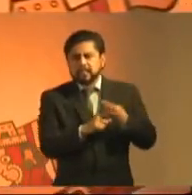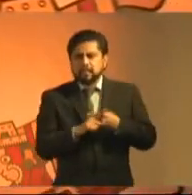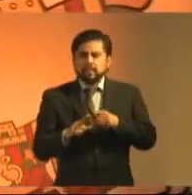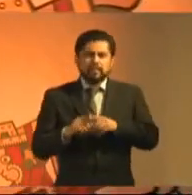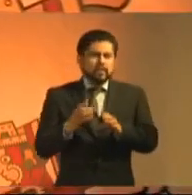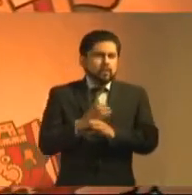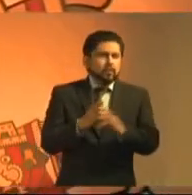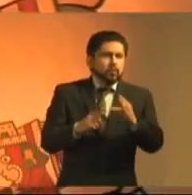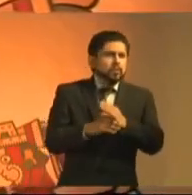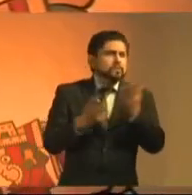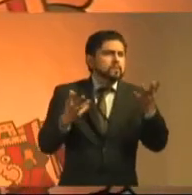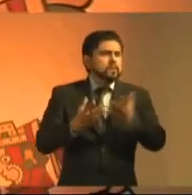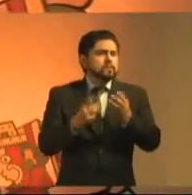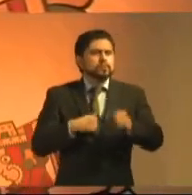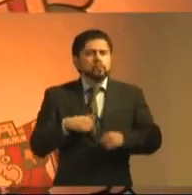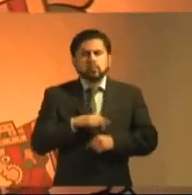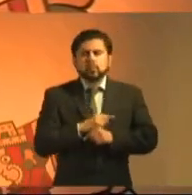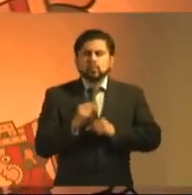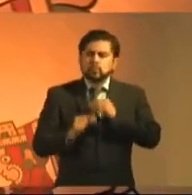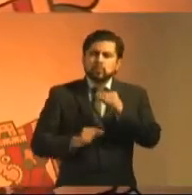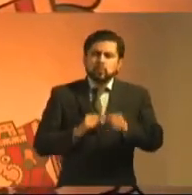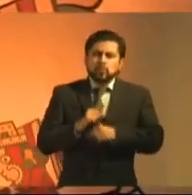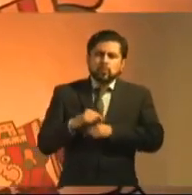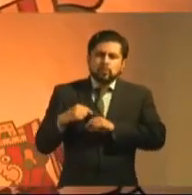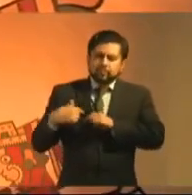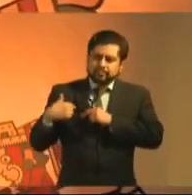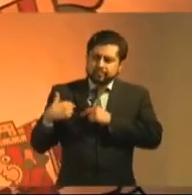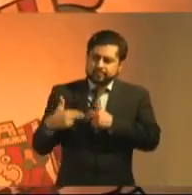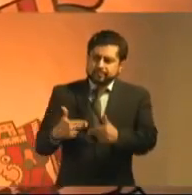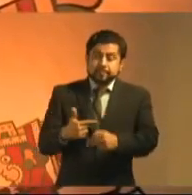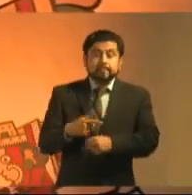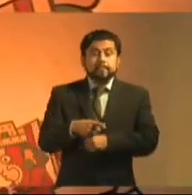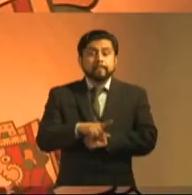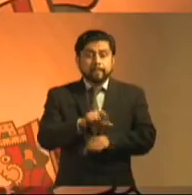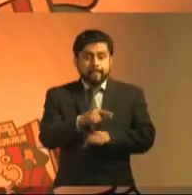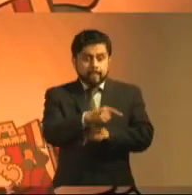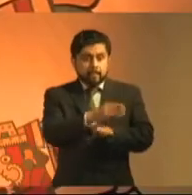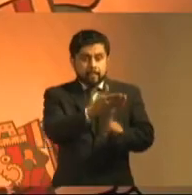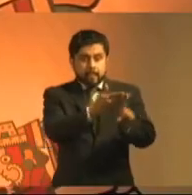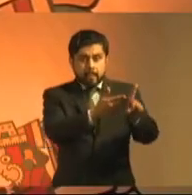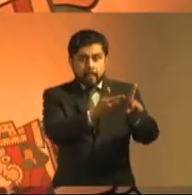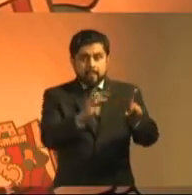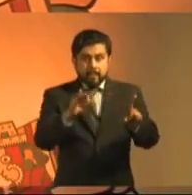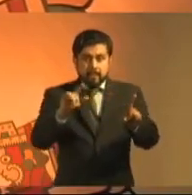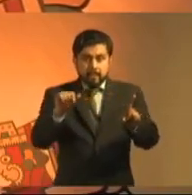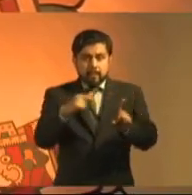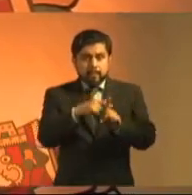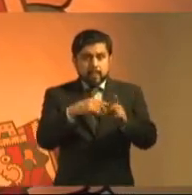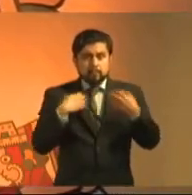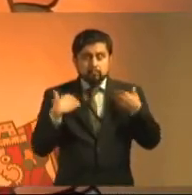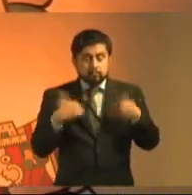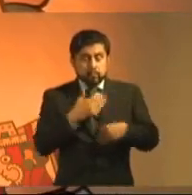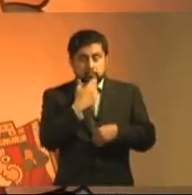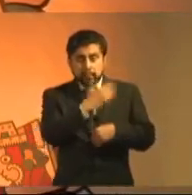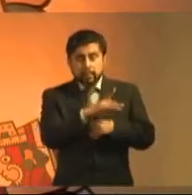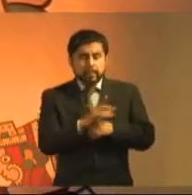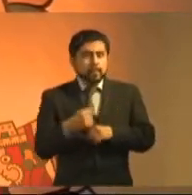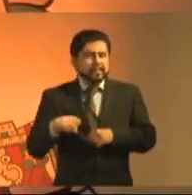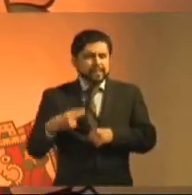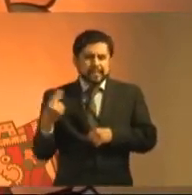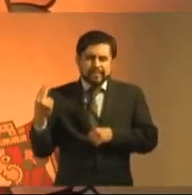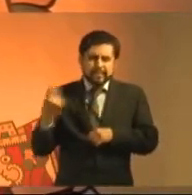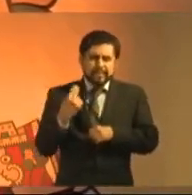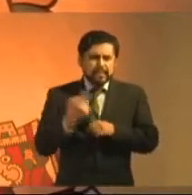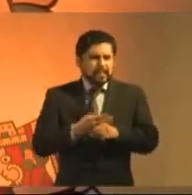por lo que pudo dejarnos felipe carrillo puerto era un personaje pues notable y había que escribir sobre él